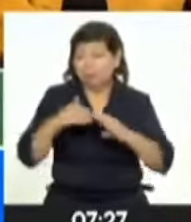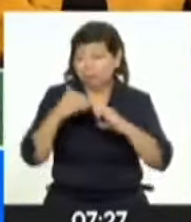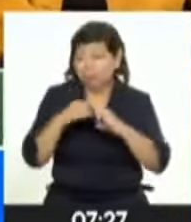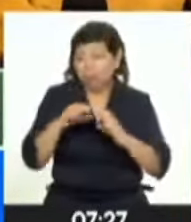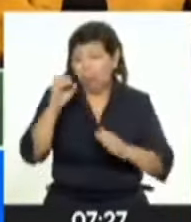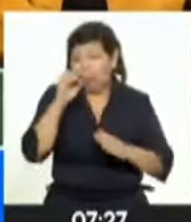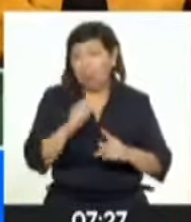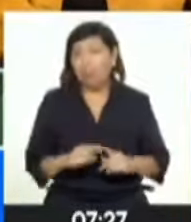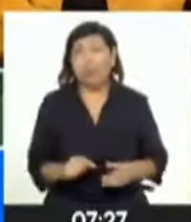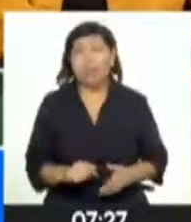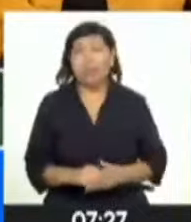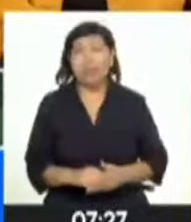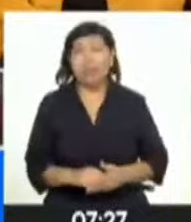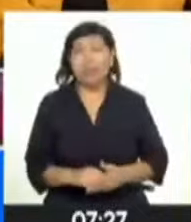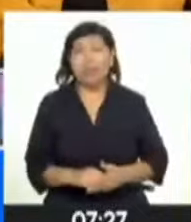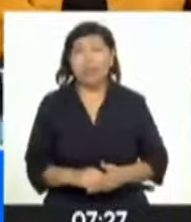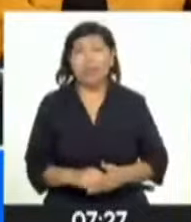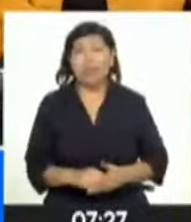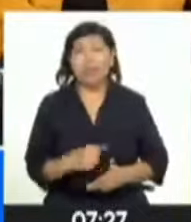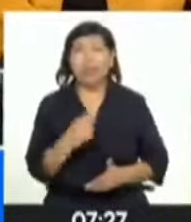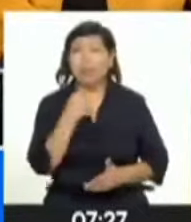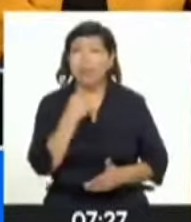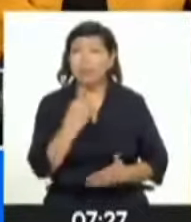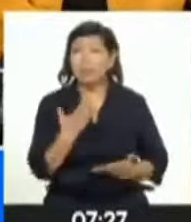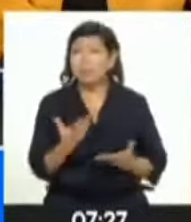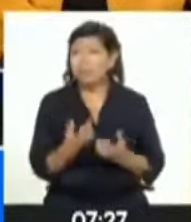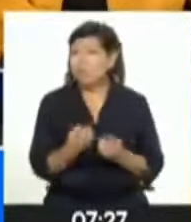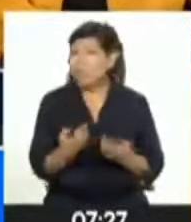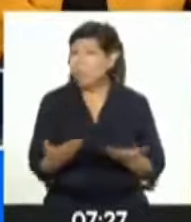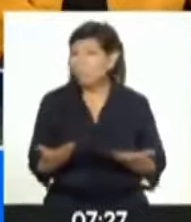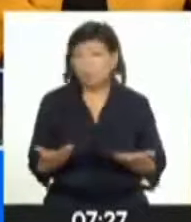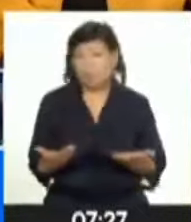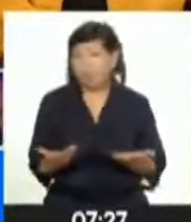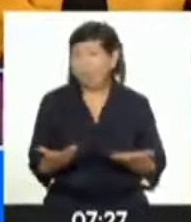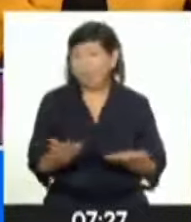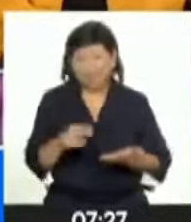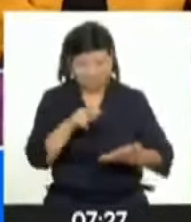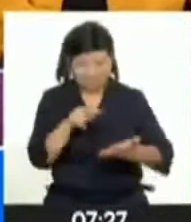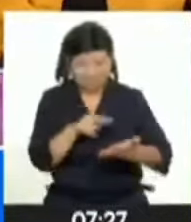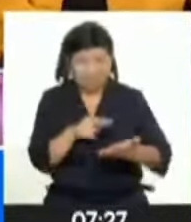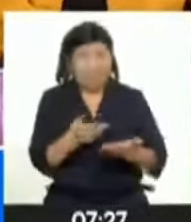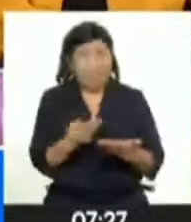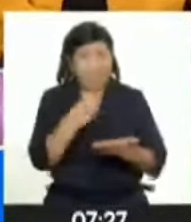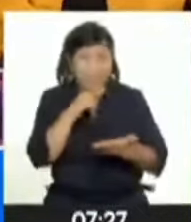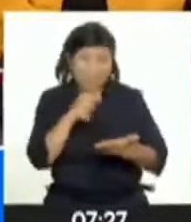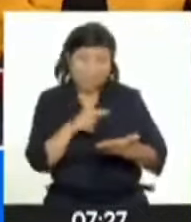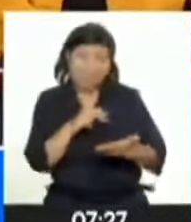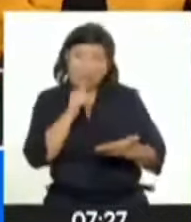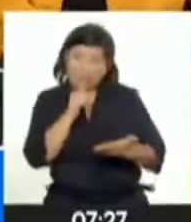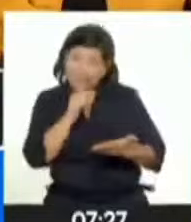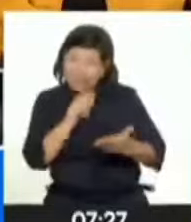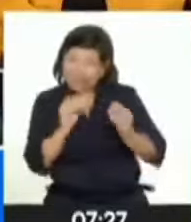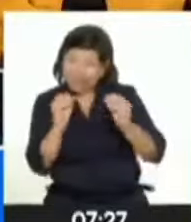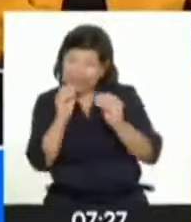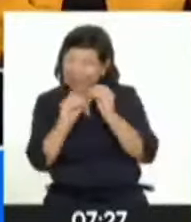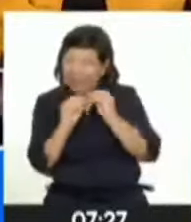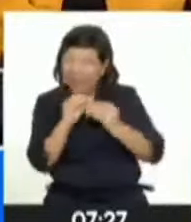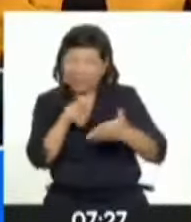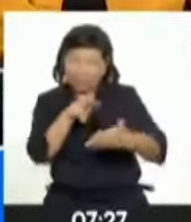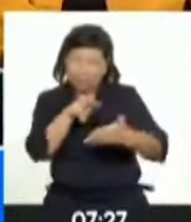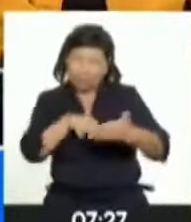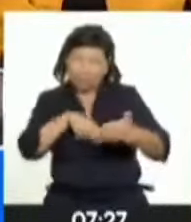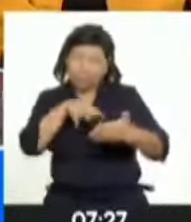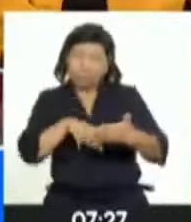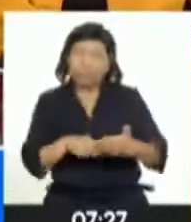una opinión indicando que habían muchos puntos que se tenían que revalorar y que se tenían que reajustar,